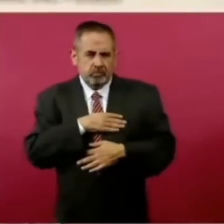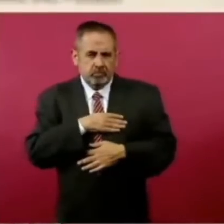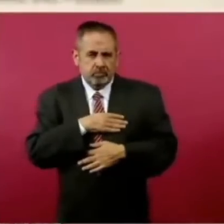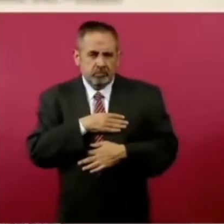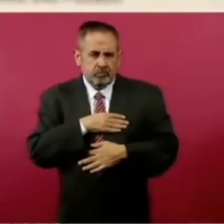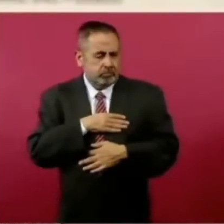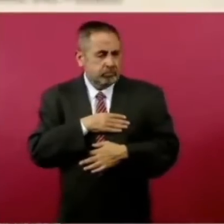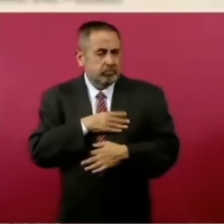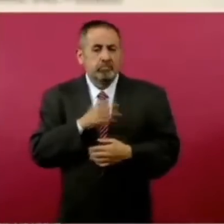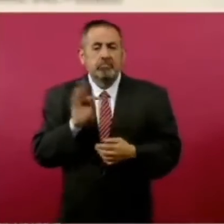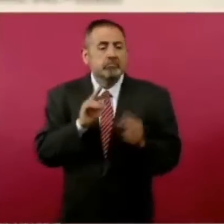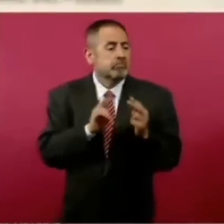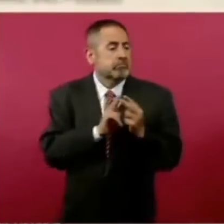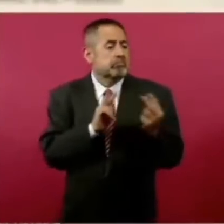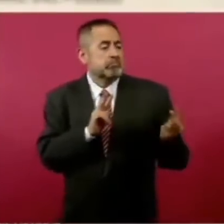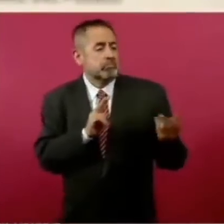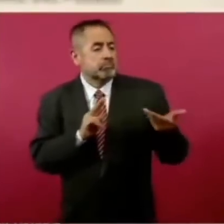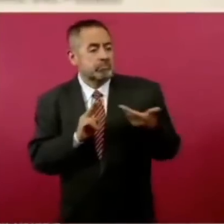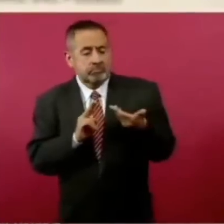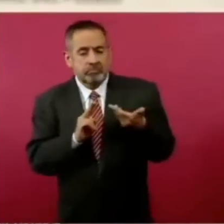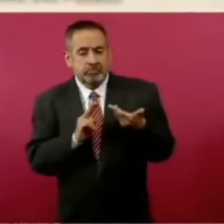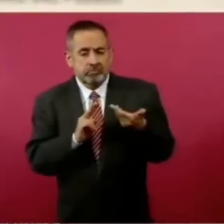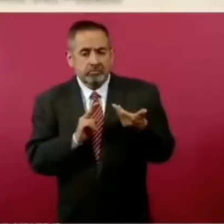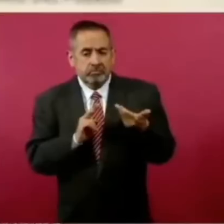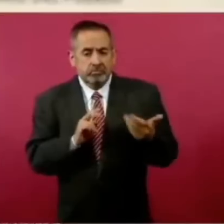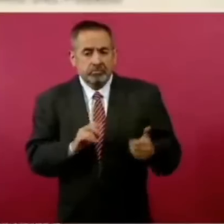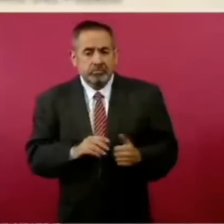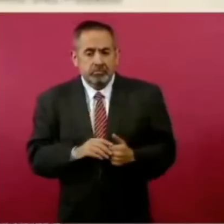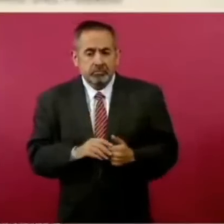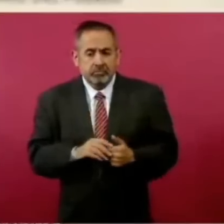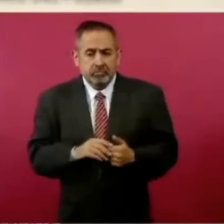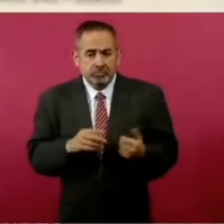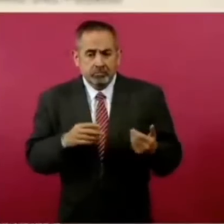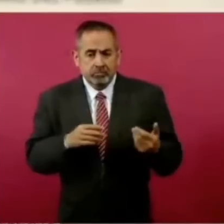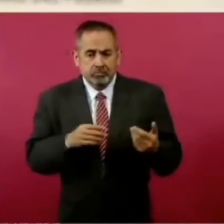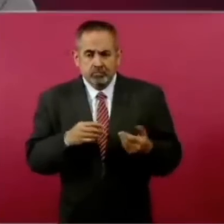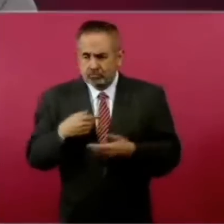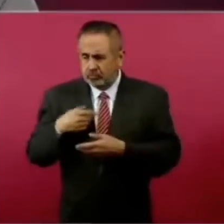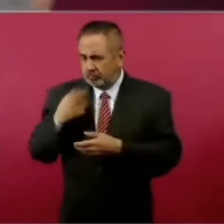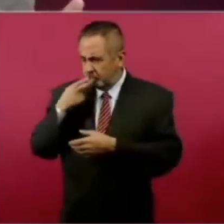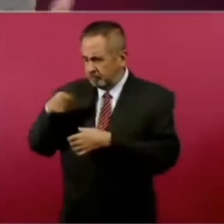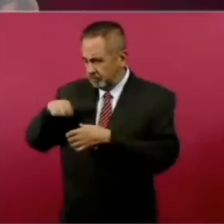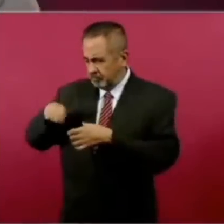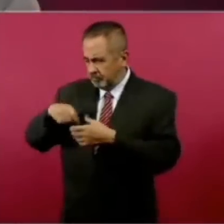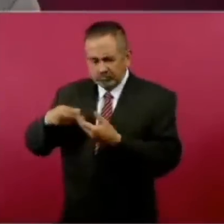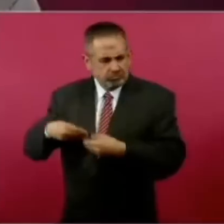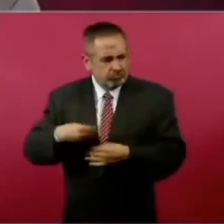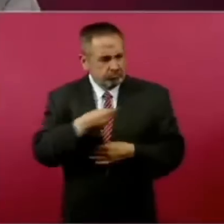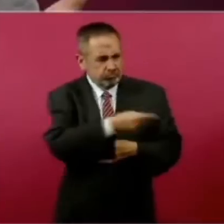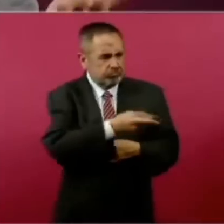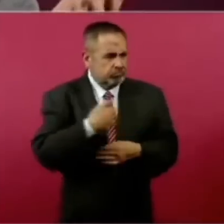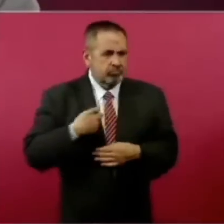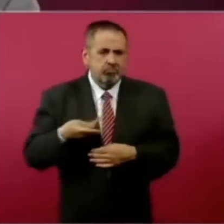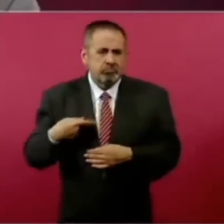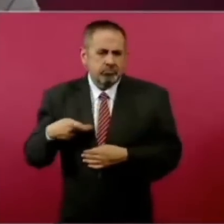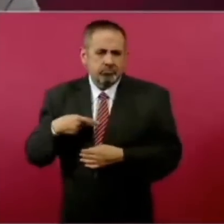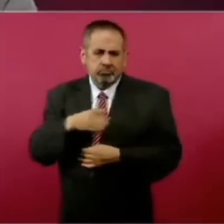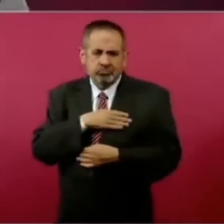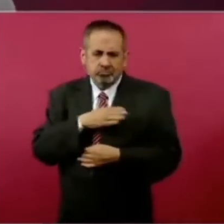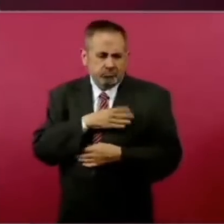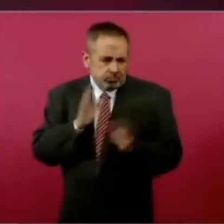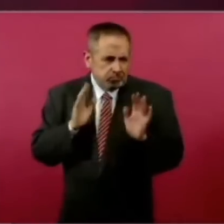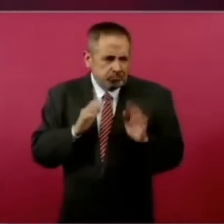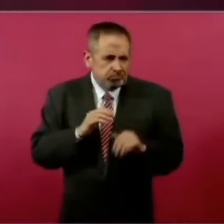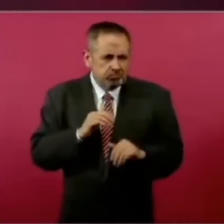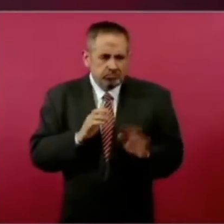pide que yo le comparta un poco de azúcar, claro, le doy el azúcar, ¿no? O sea, ni modo que